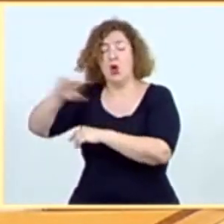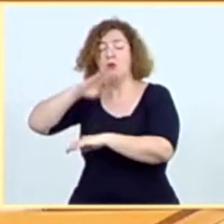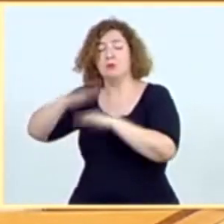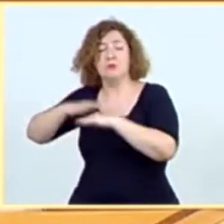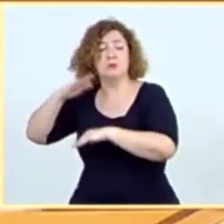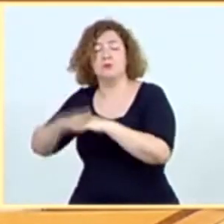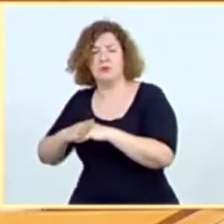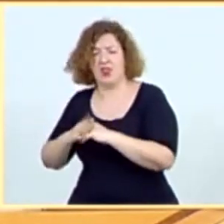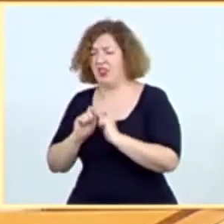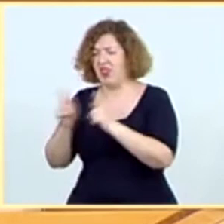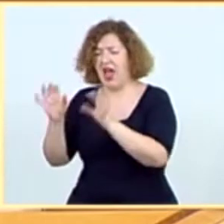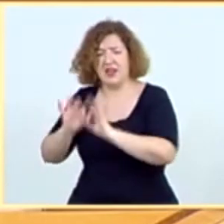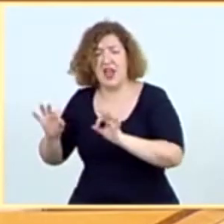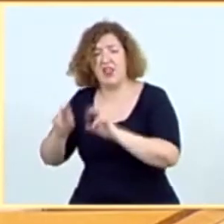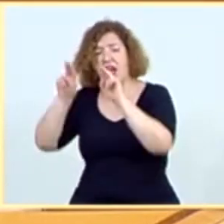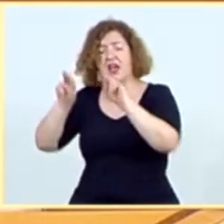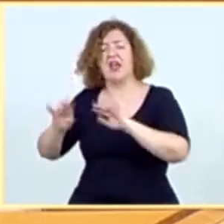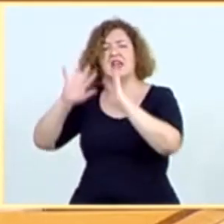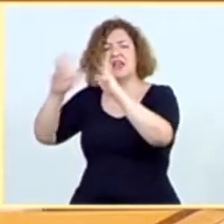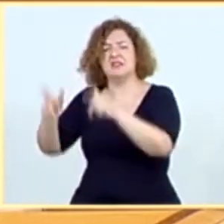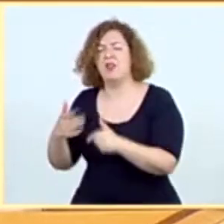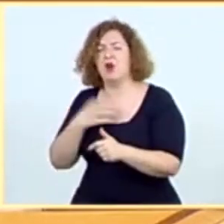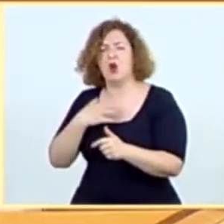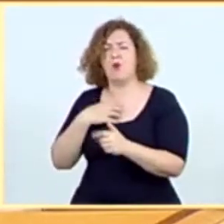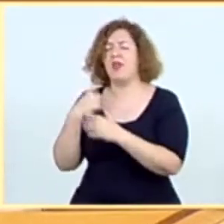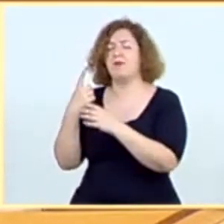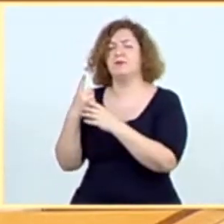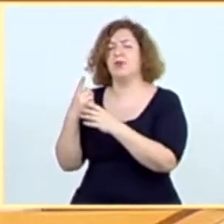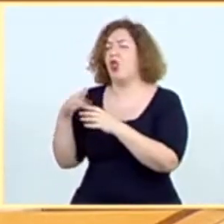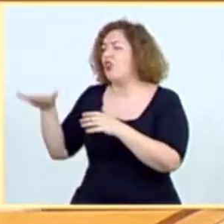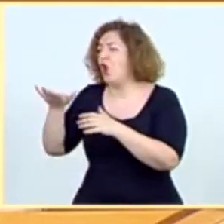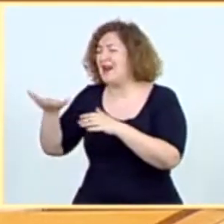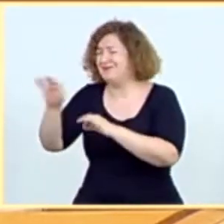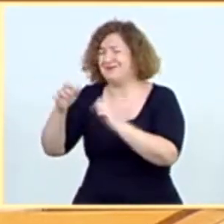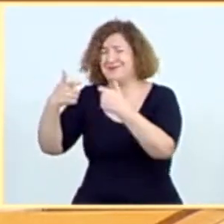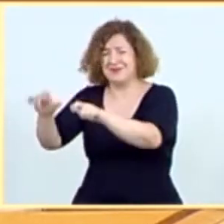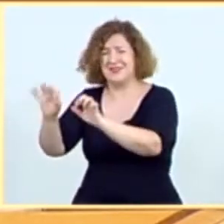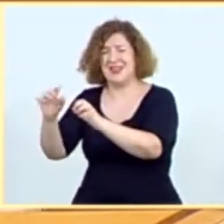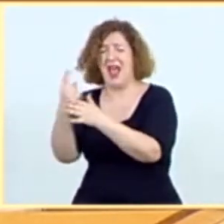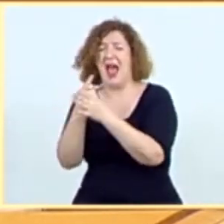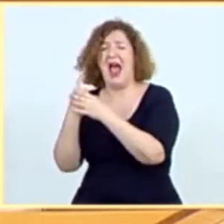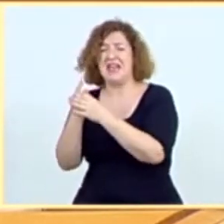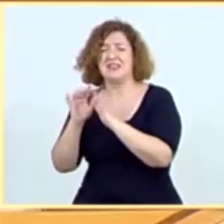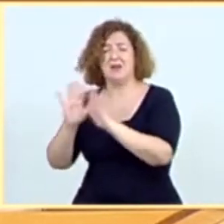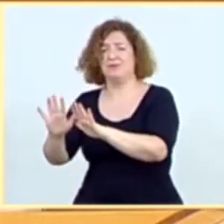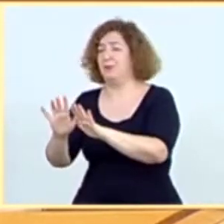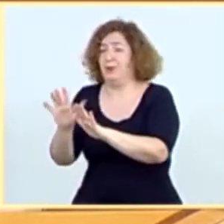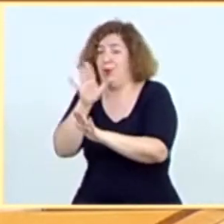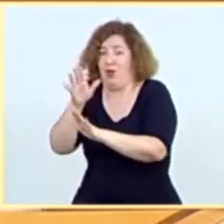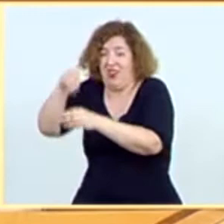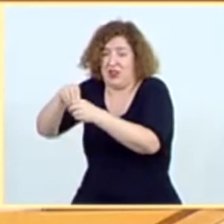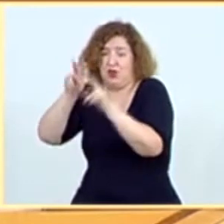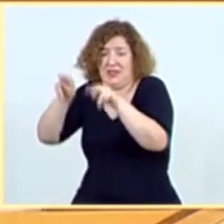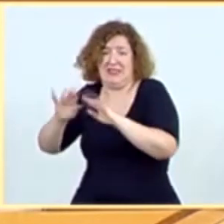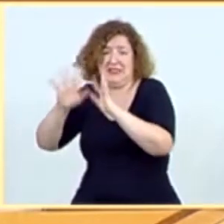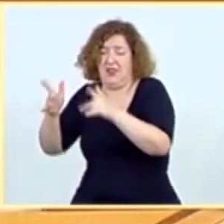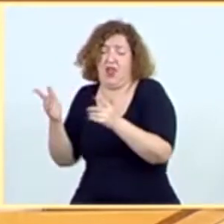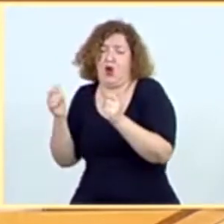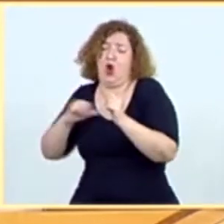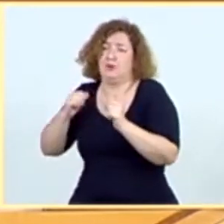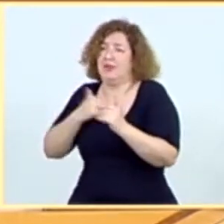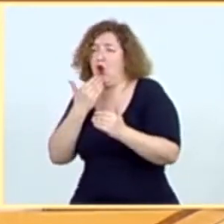les dieron medios y las residencias no podían aislar ya que no tenían zonas para ello porque no son hospitales. En numerosas ocasiones desde las